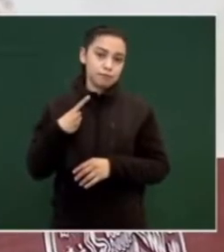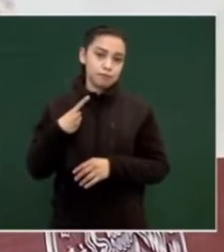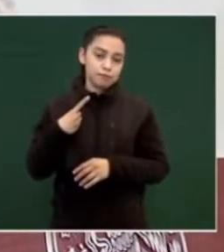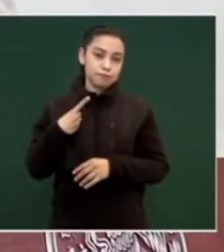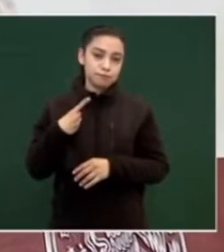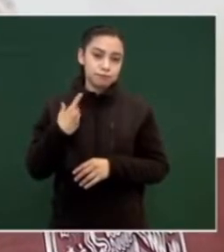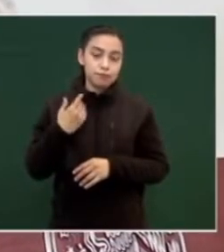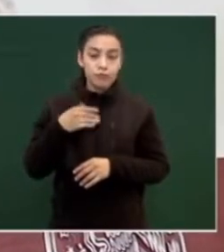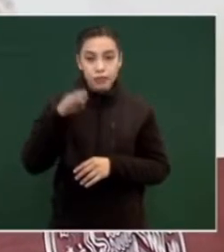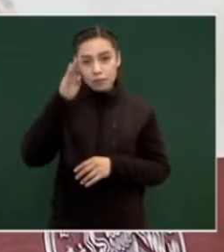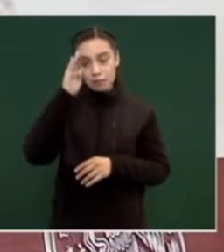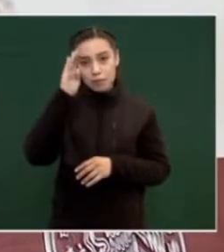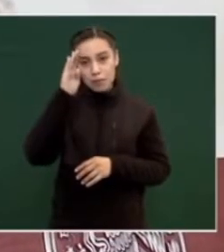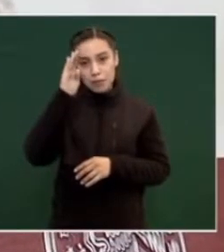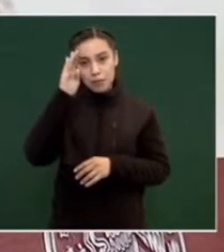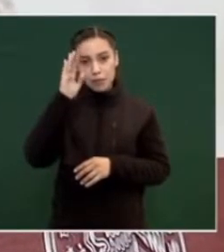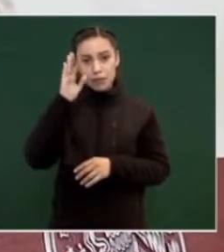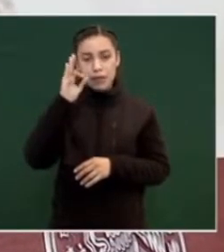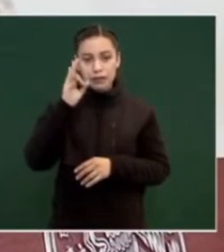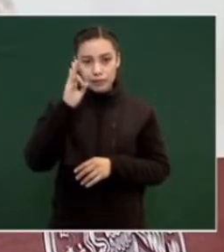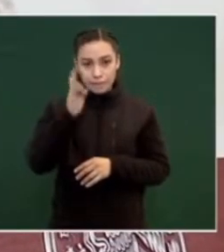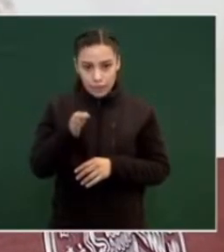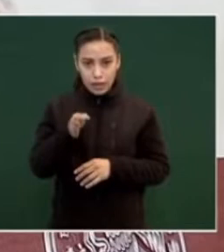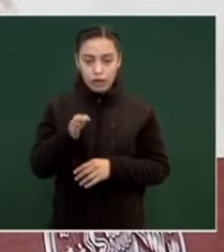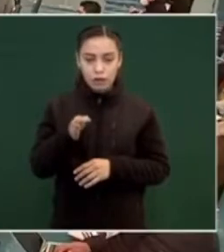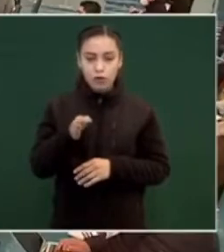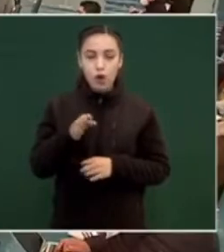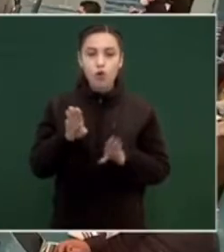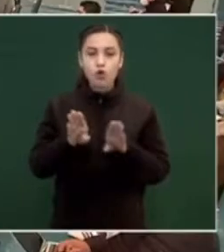y actuar con rectitud es un apostolado